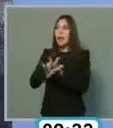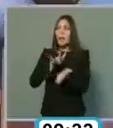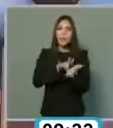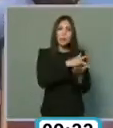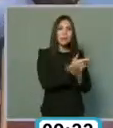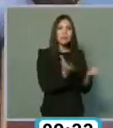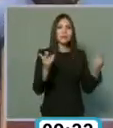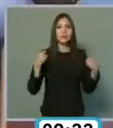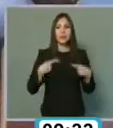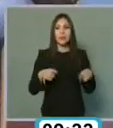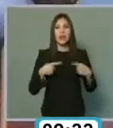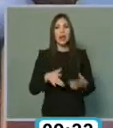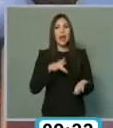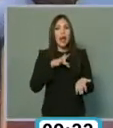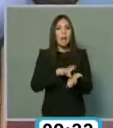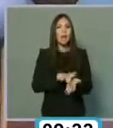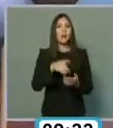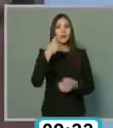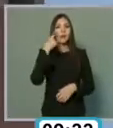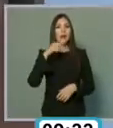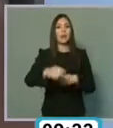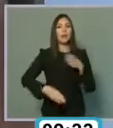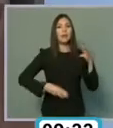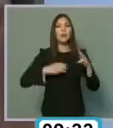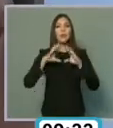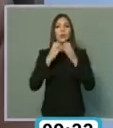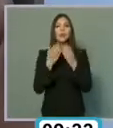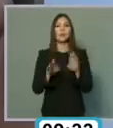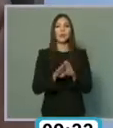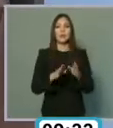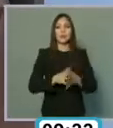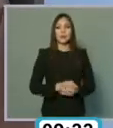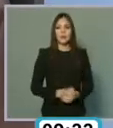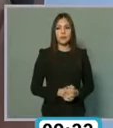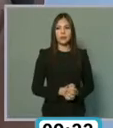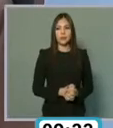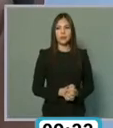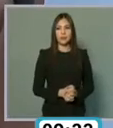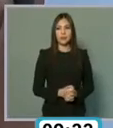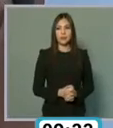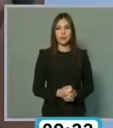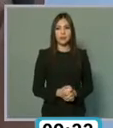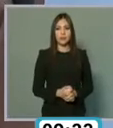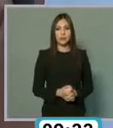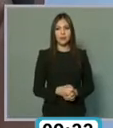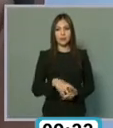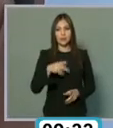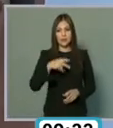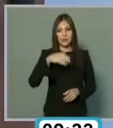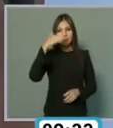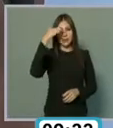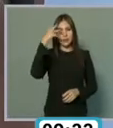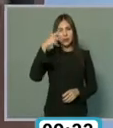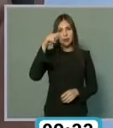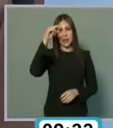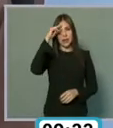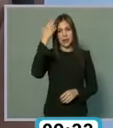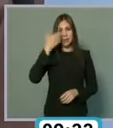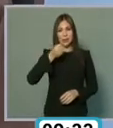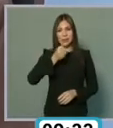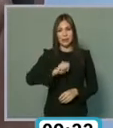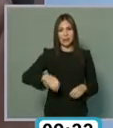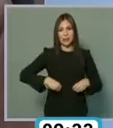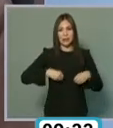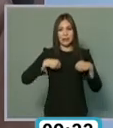demás, sumando en este mundo? Bueno, las habilidades para la vida es una cosa que instituyó la OMS en los